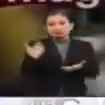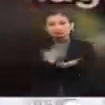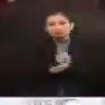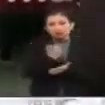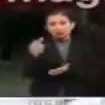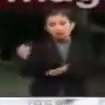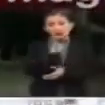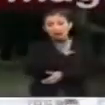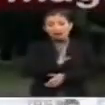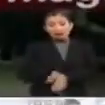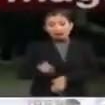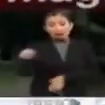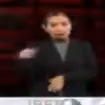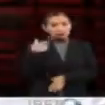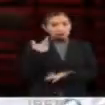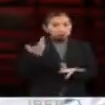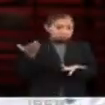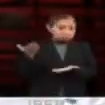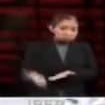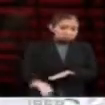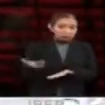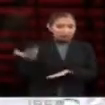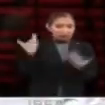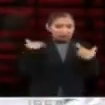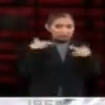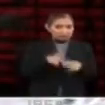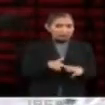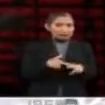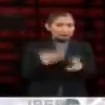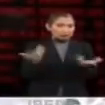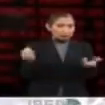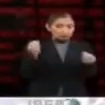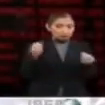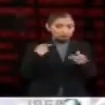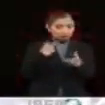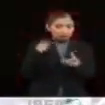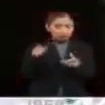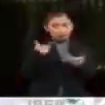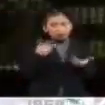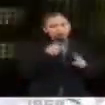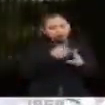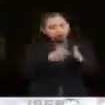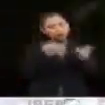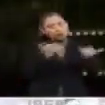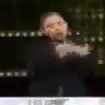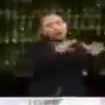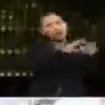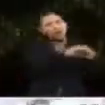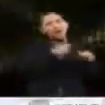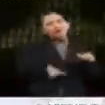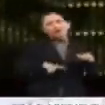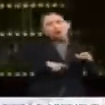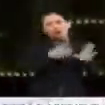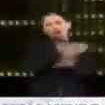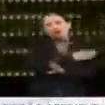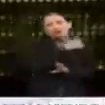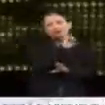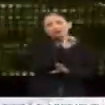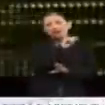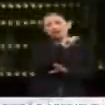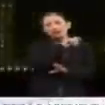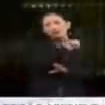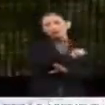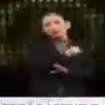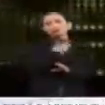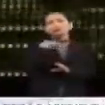ganó un candidato que en todo caso representaba en muchos sentidos una continuidad con el gobierno de Santos, y probablemente